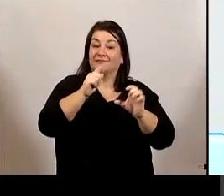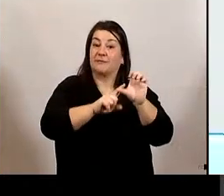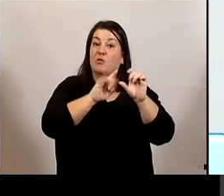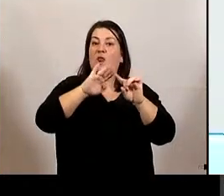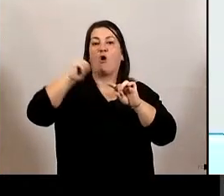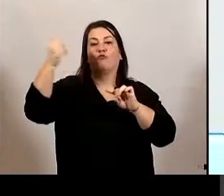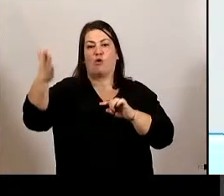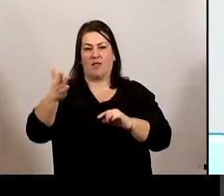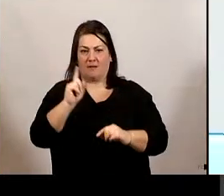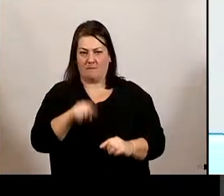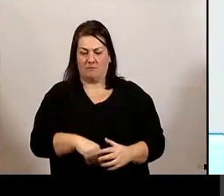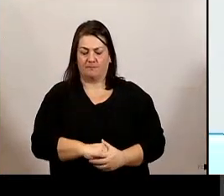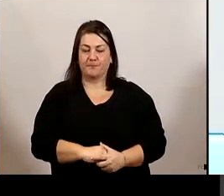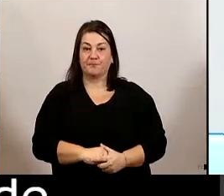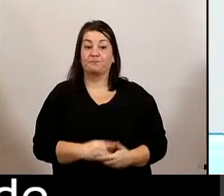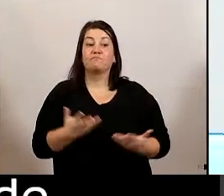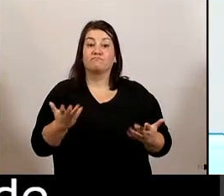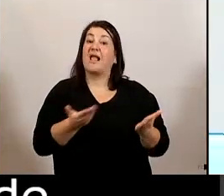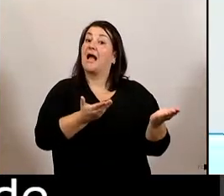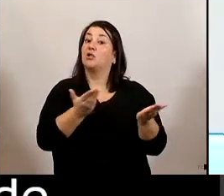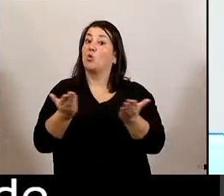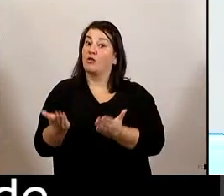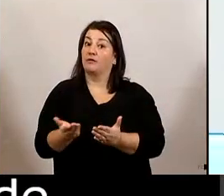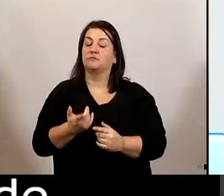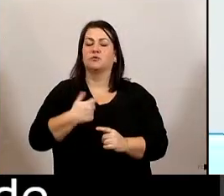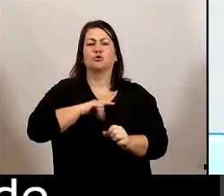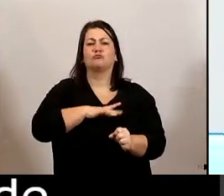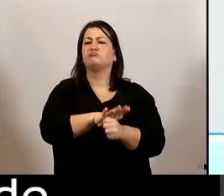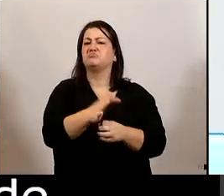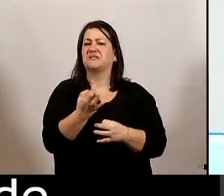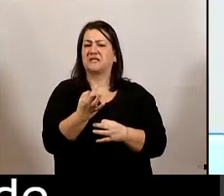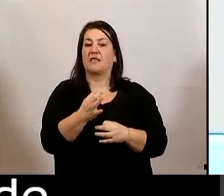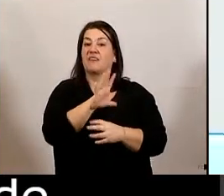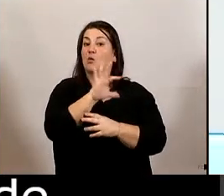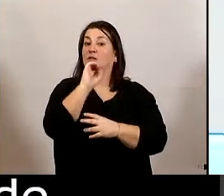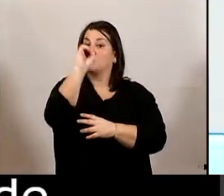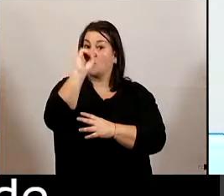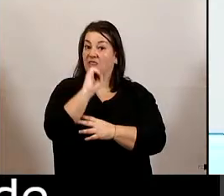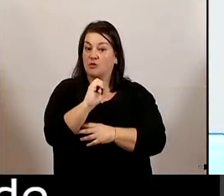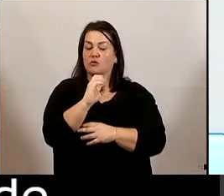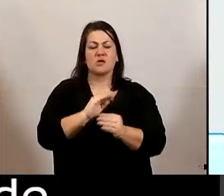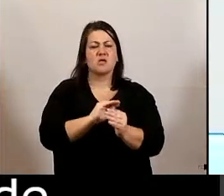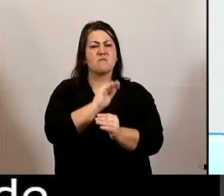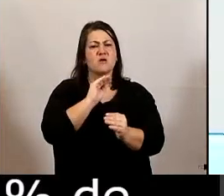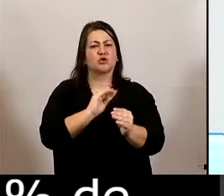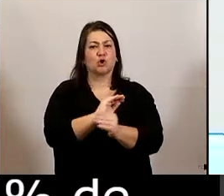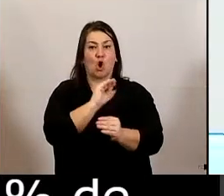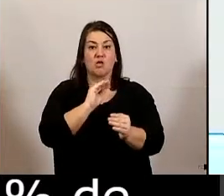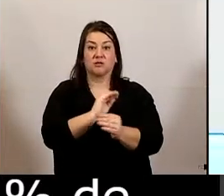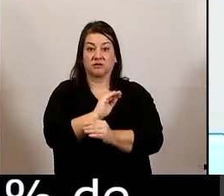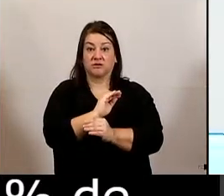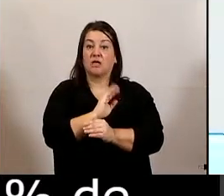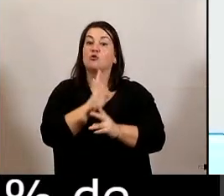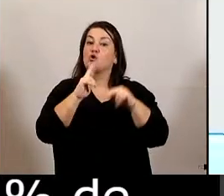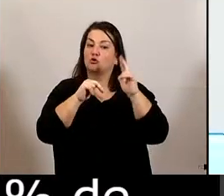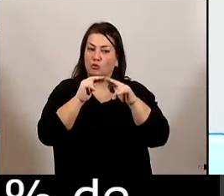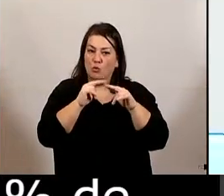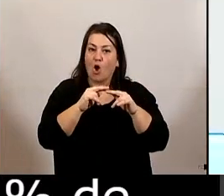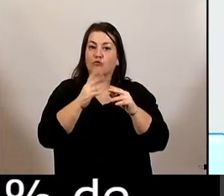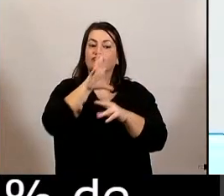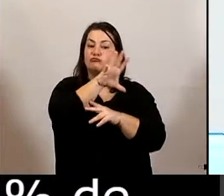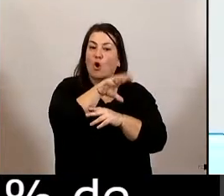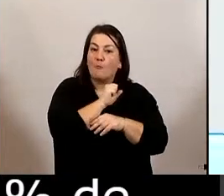Extremadura. Con estas ayudas cubriremos hasta el 50% de las inversiones que realicen en la construcción,